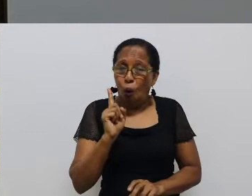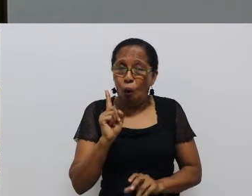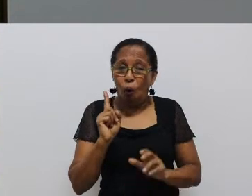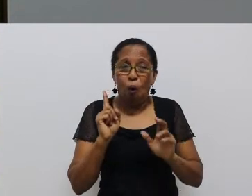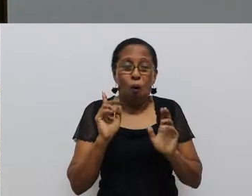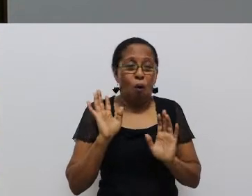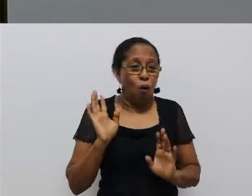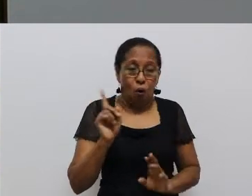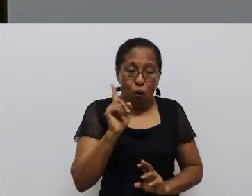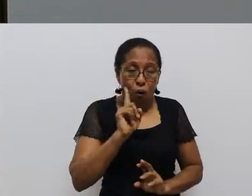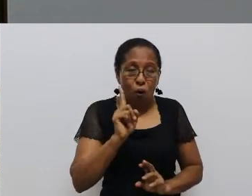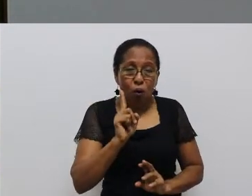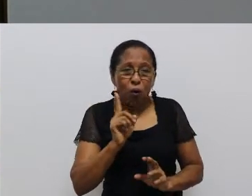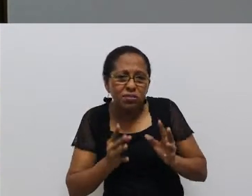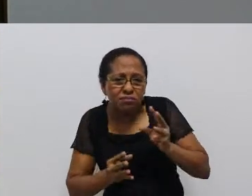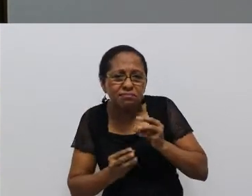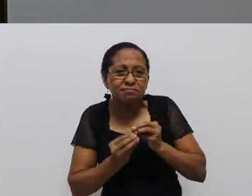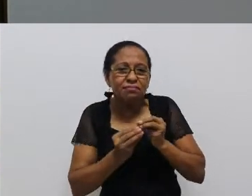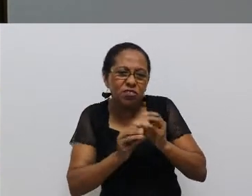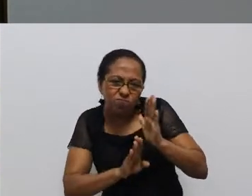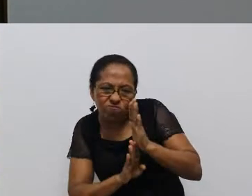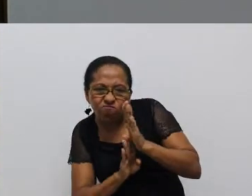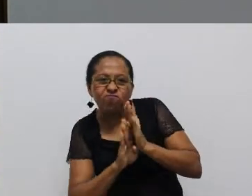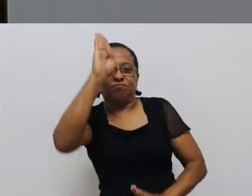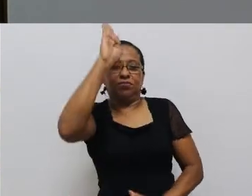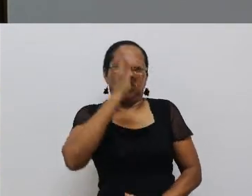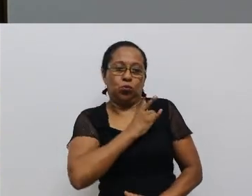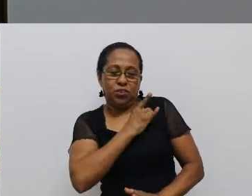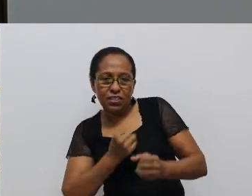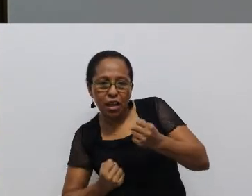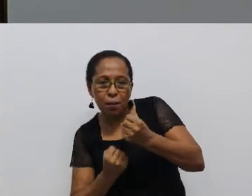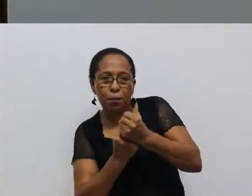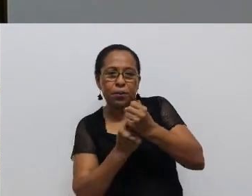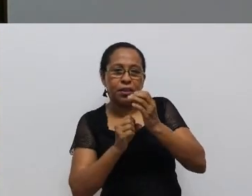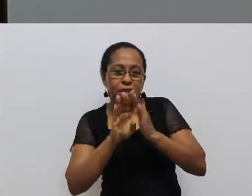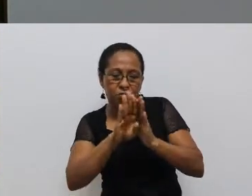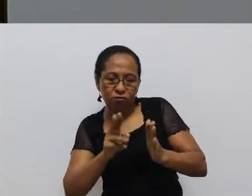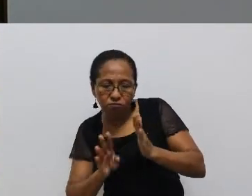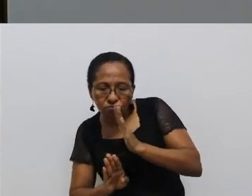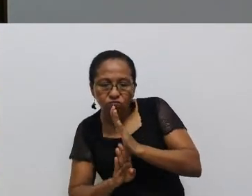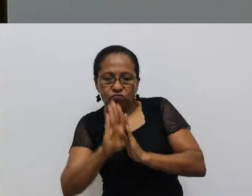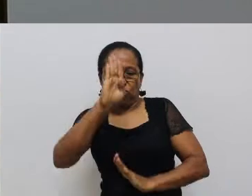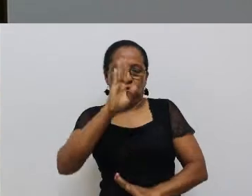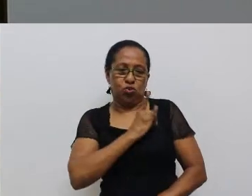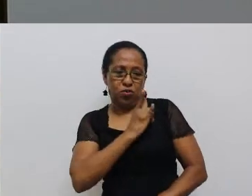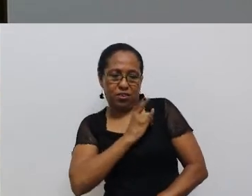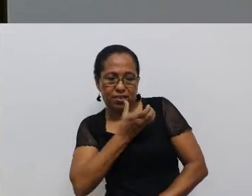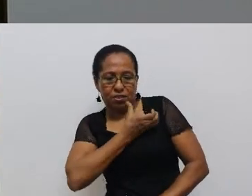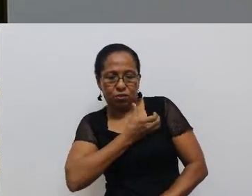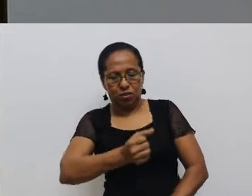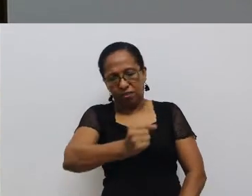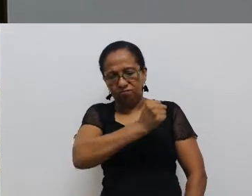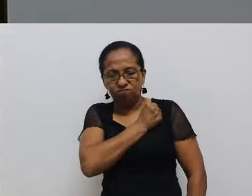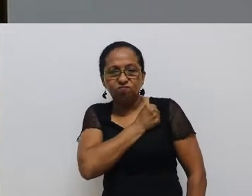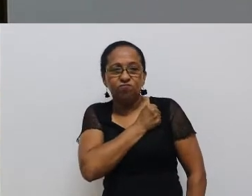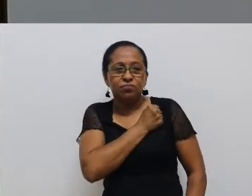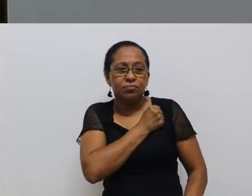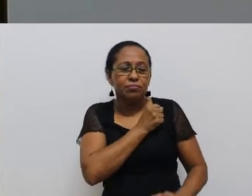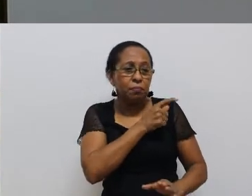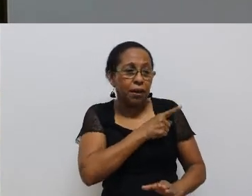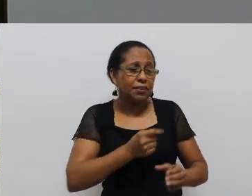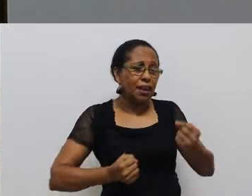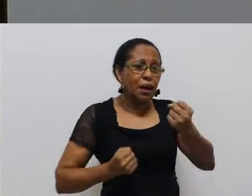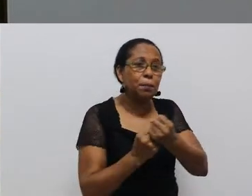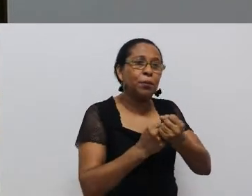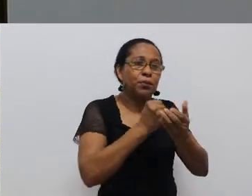de clases, bueno, ahora en nuestras casas. Eso tiene que trascender. Tenemos que estar y apropiarnos de nuestra UCEBA y tener